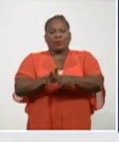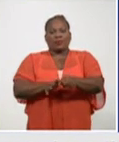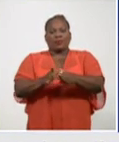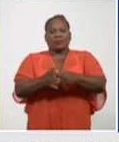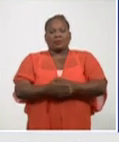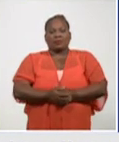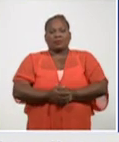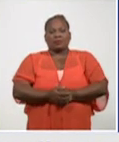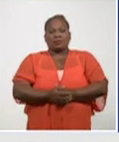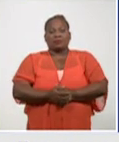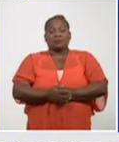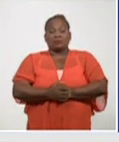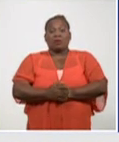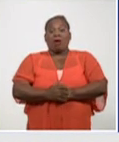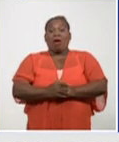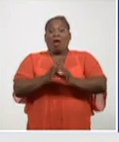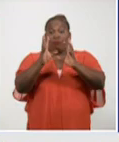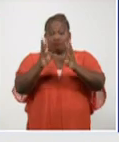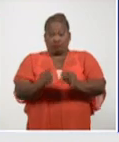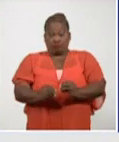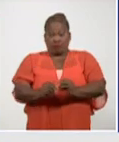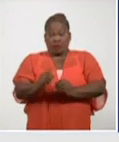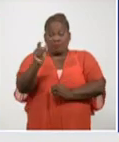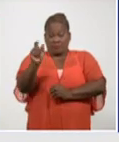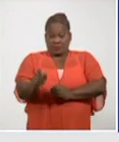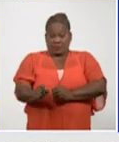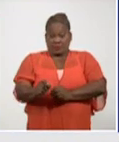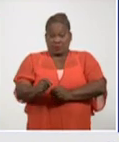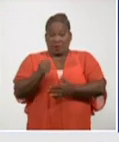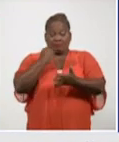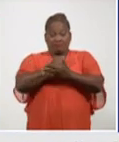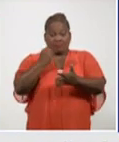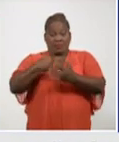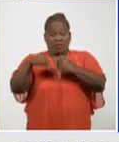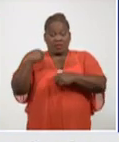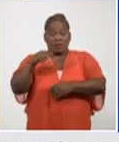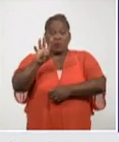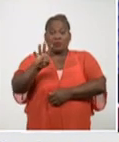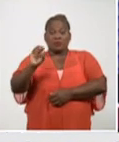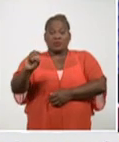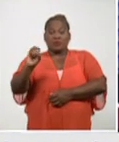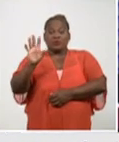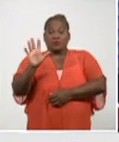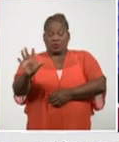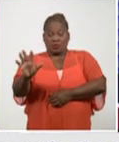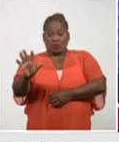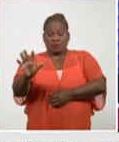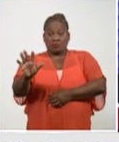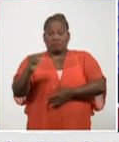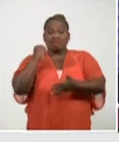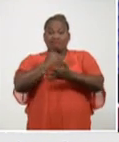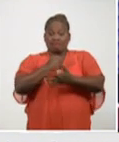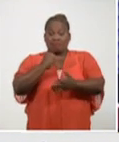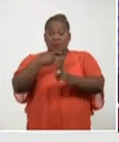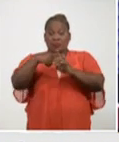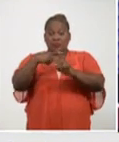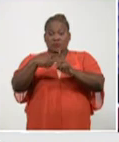Del total de casos diagnosticados ayer, los 405 que se diagnosticaron,